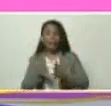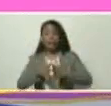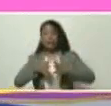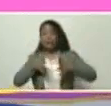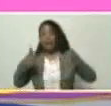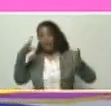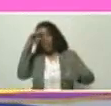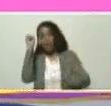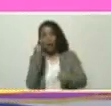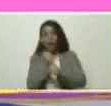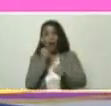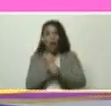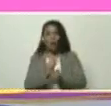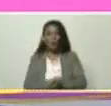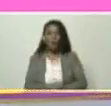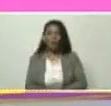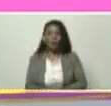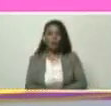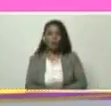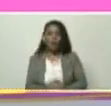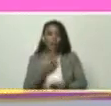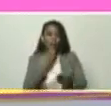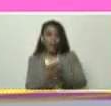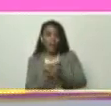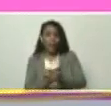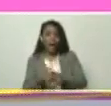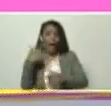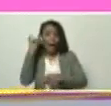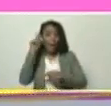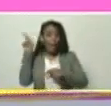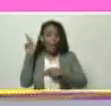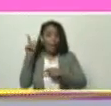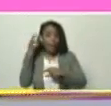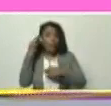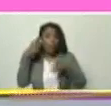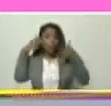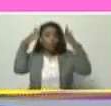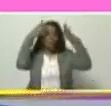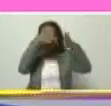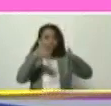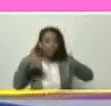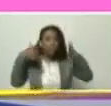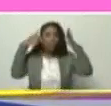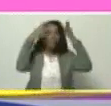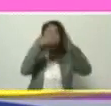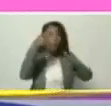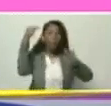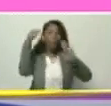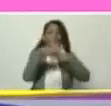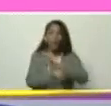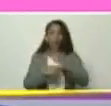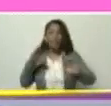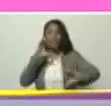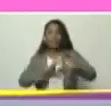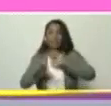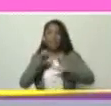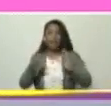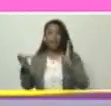chicos. Gracias. Y hay que ir orientando, gracias, profundizar la ciencia y la